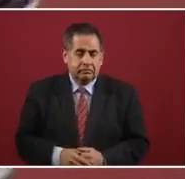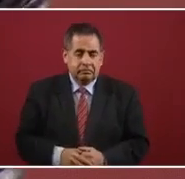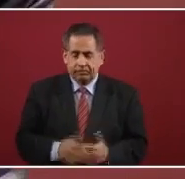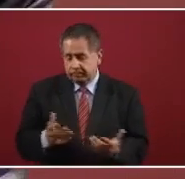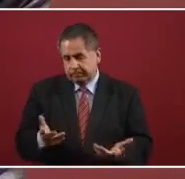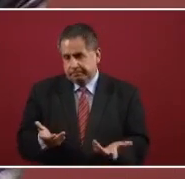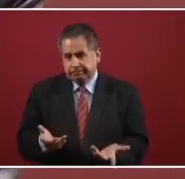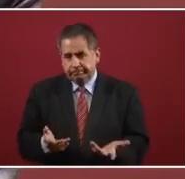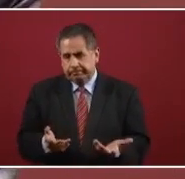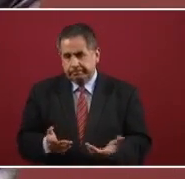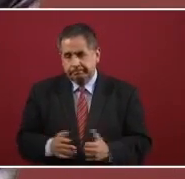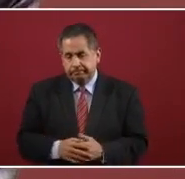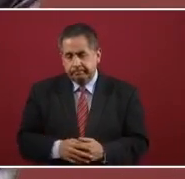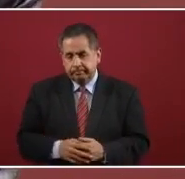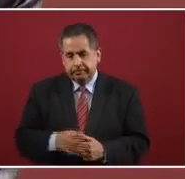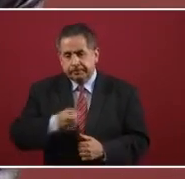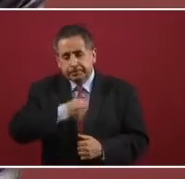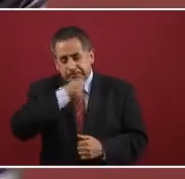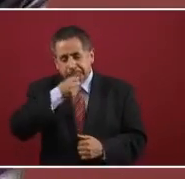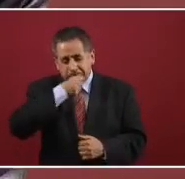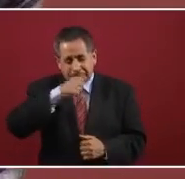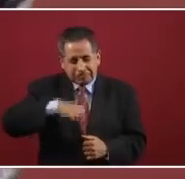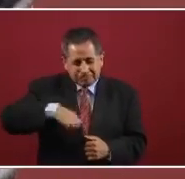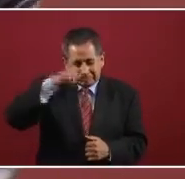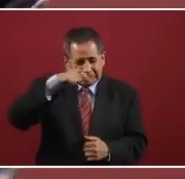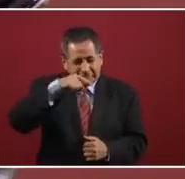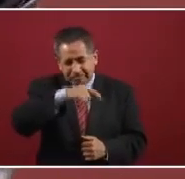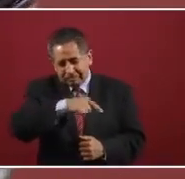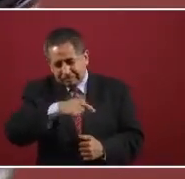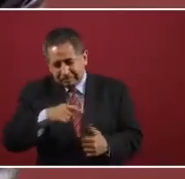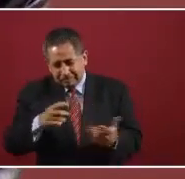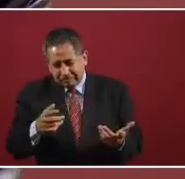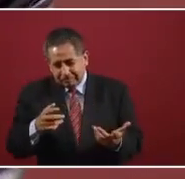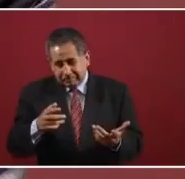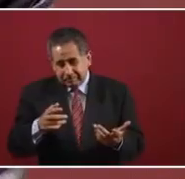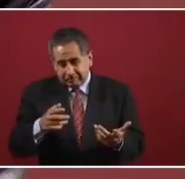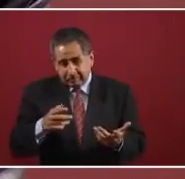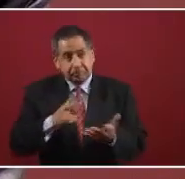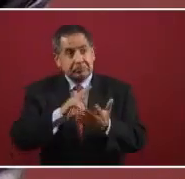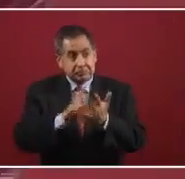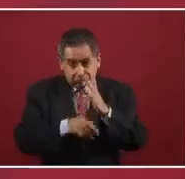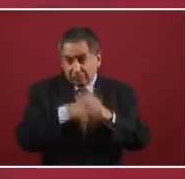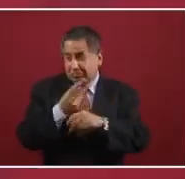ni modo que una anciana va a reincidir.